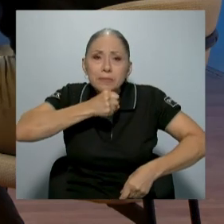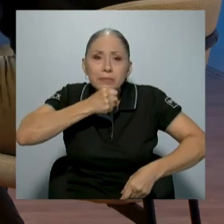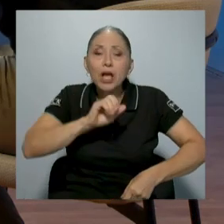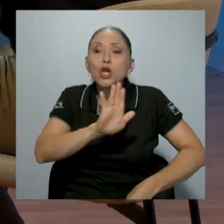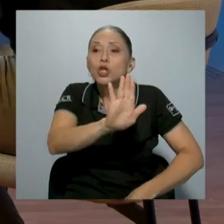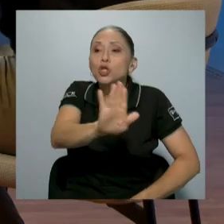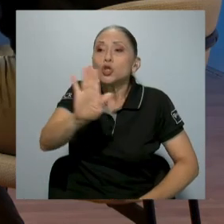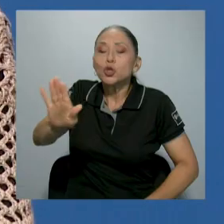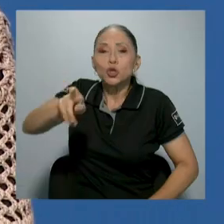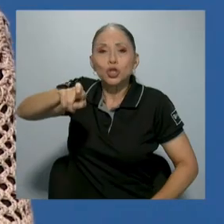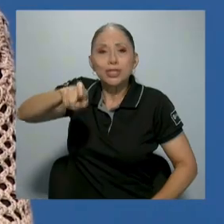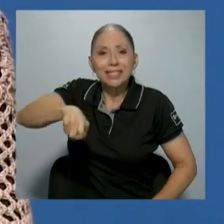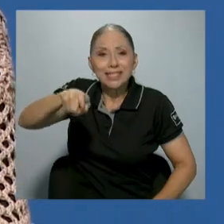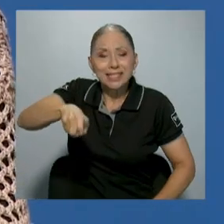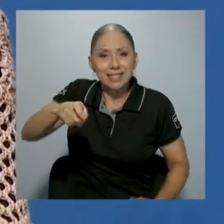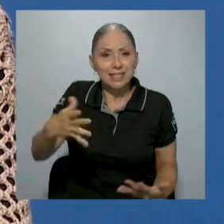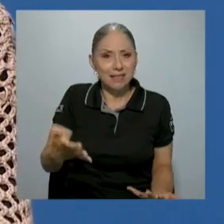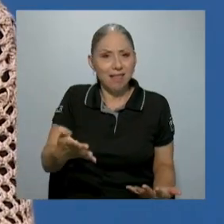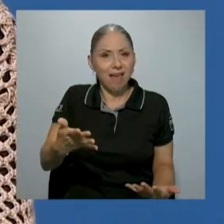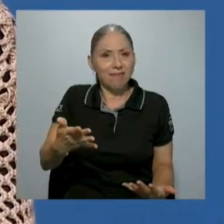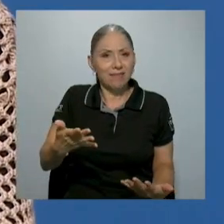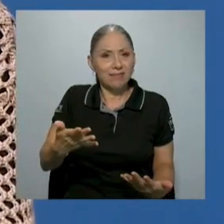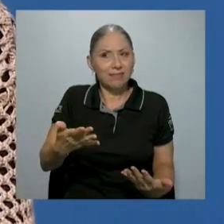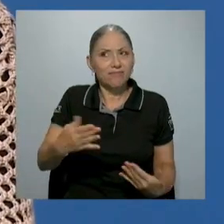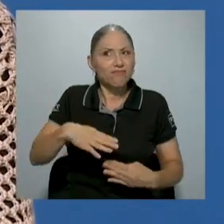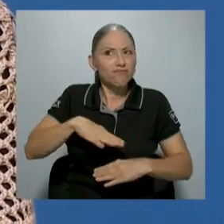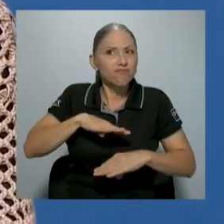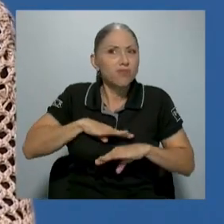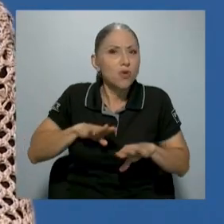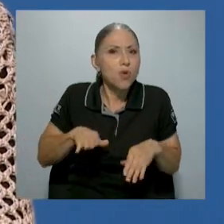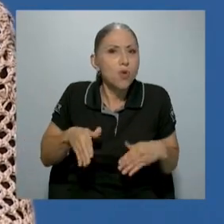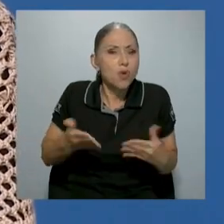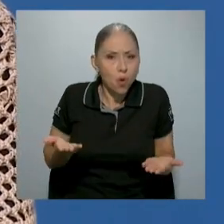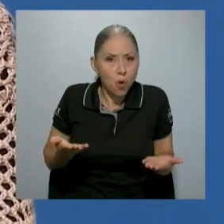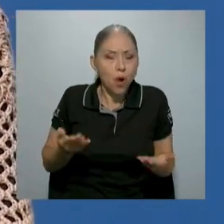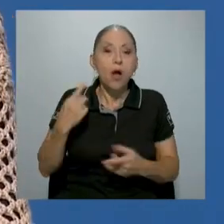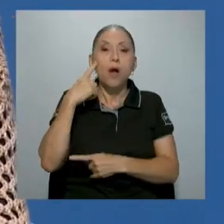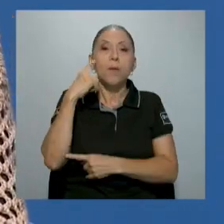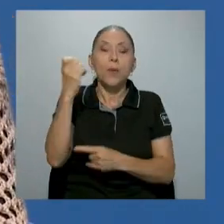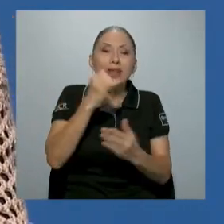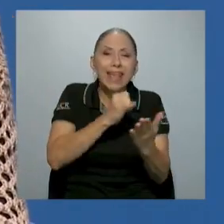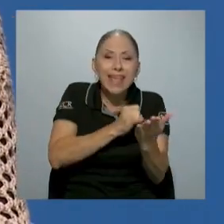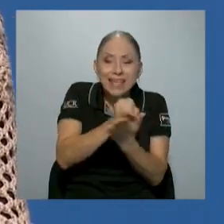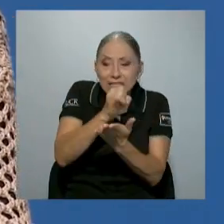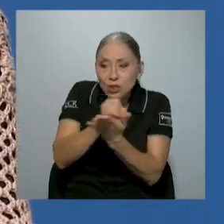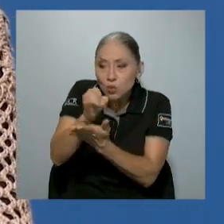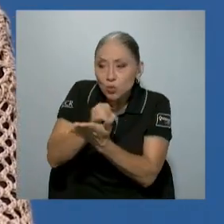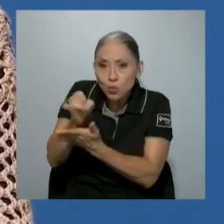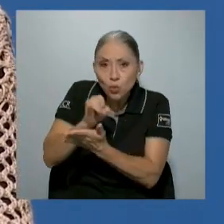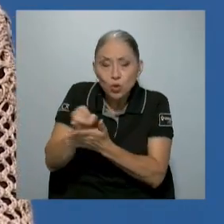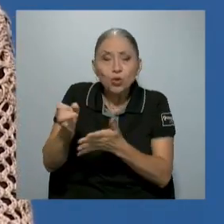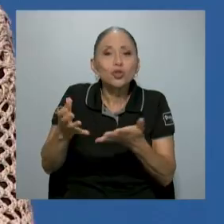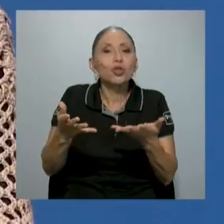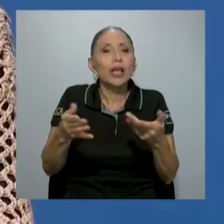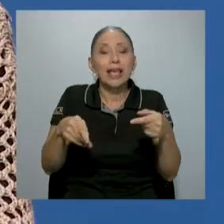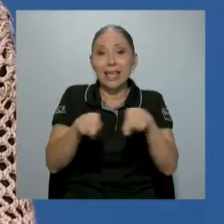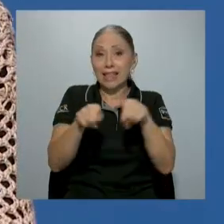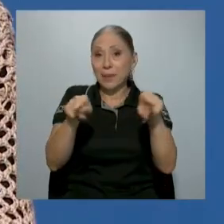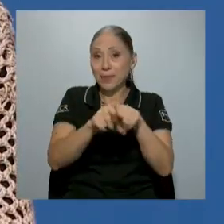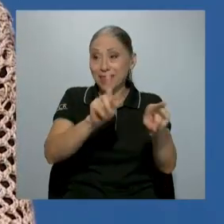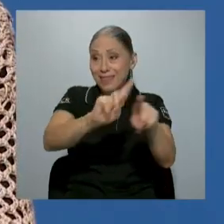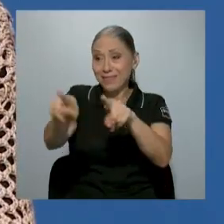sus requerimientos, ¿verdad? Porque efectivamente los estudios o los informes que desde el